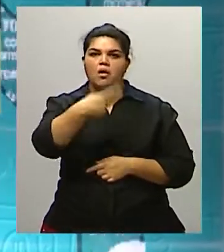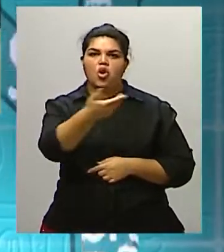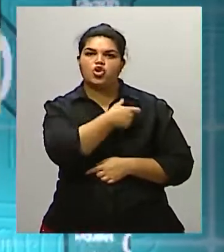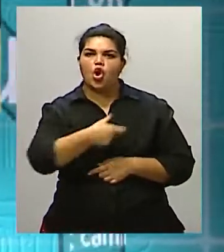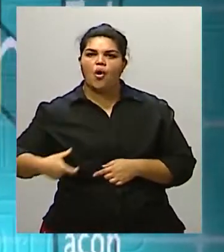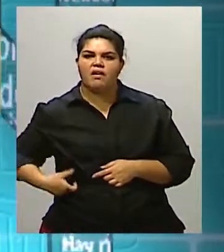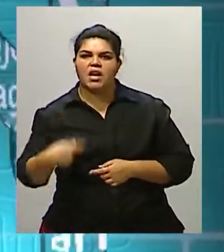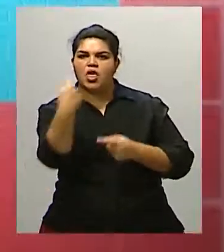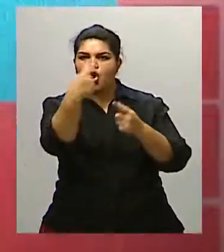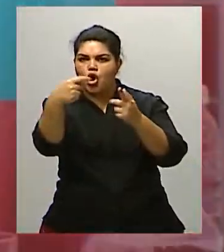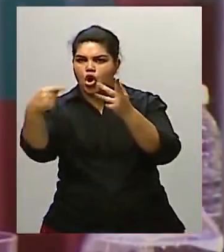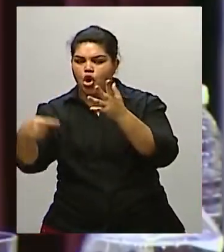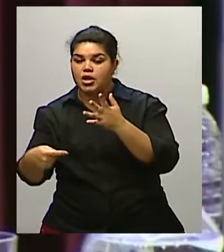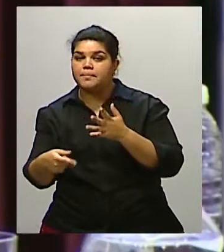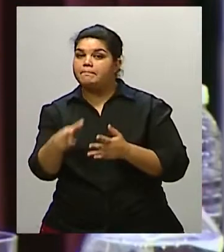no objetarían su candidatura.